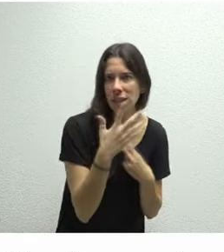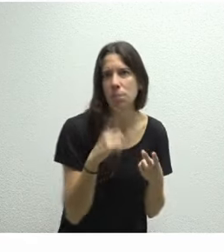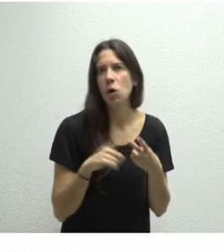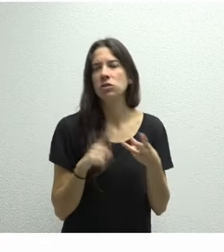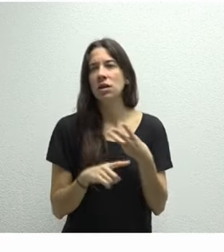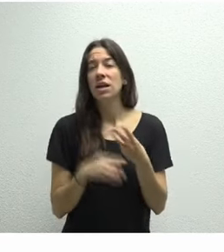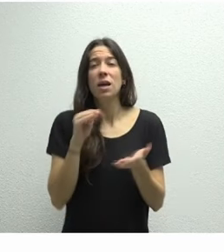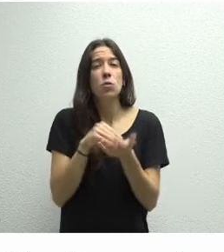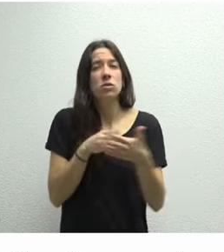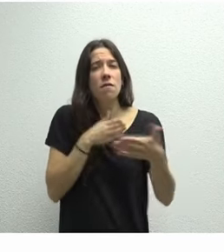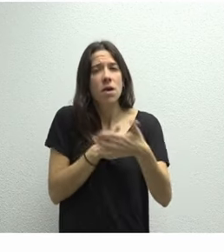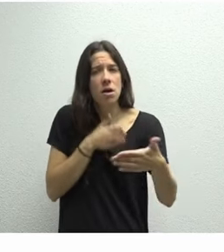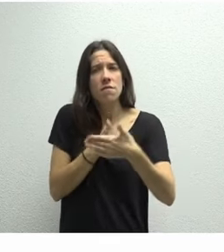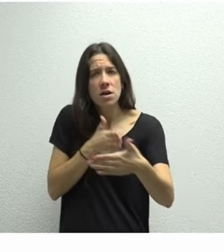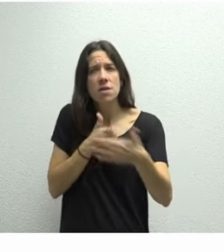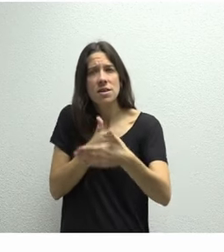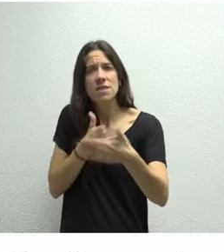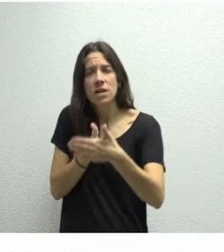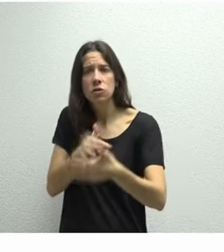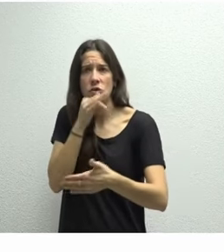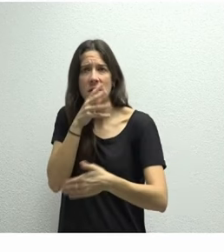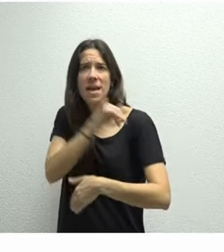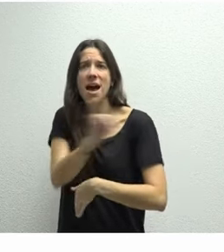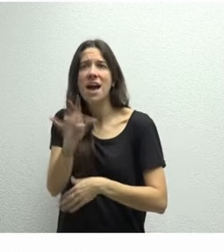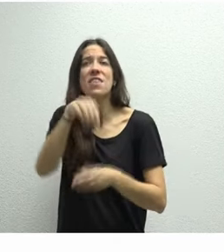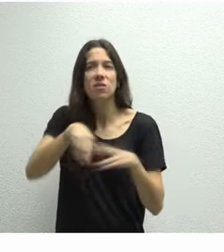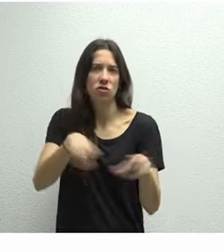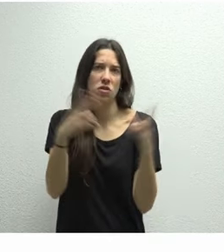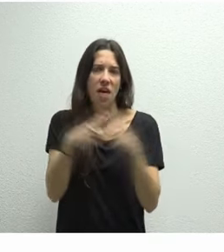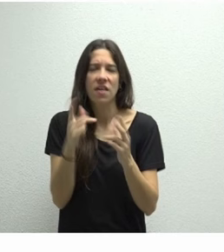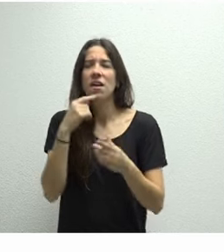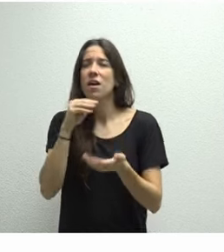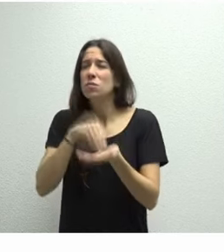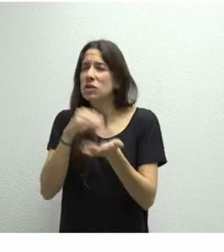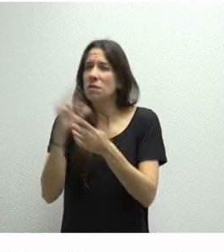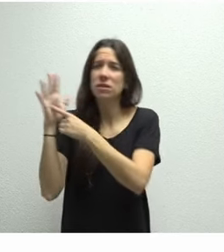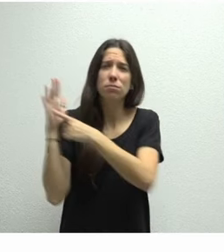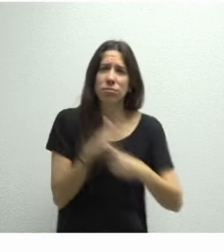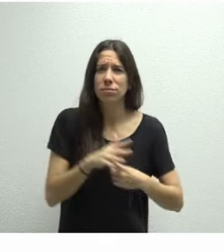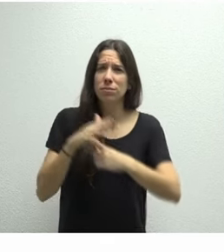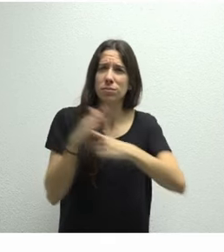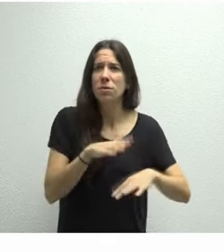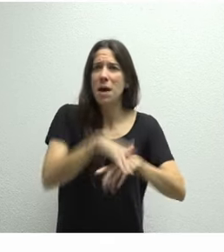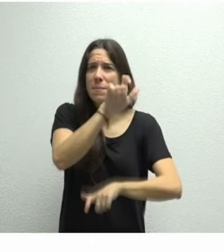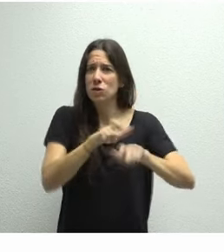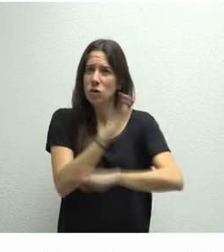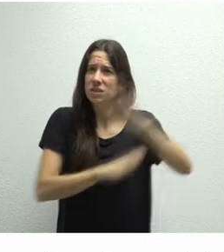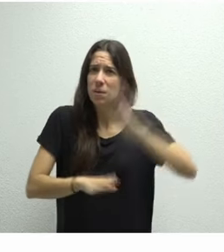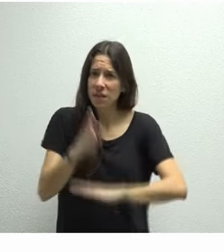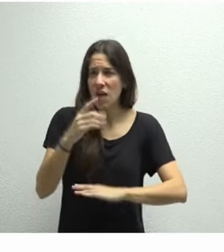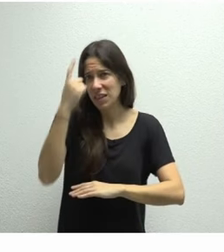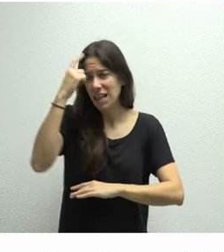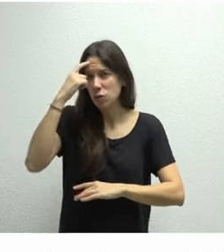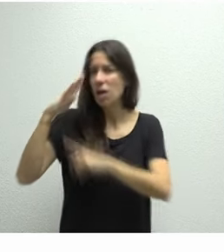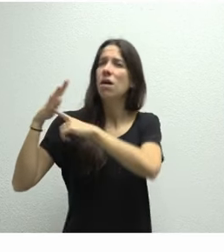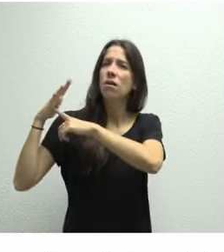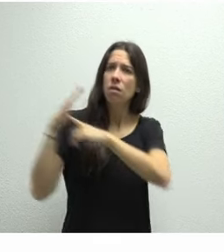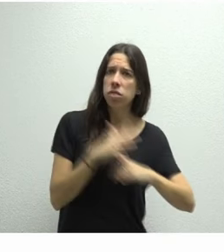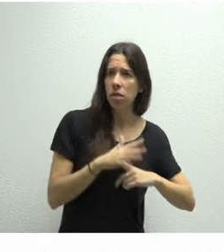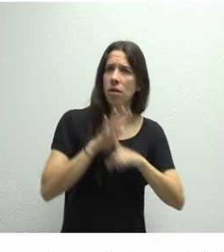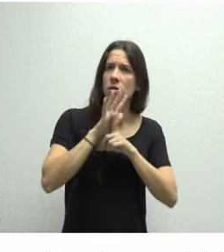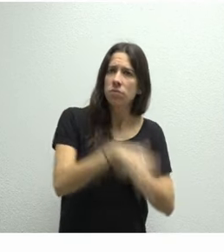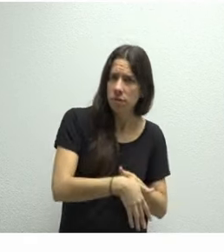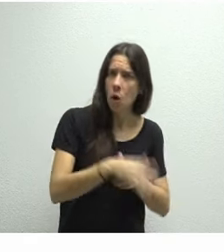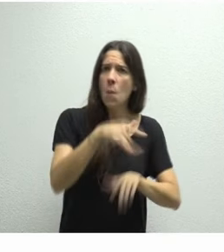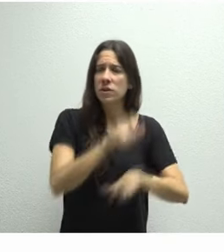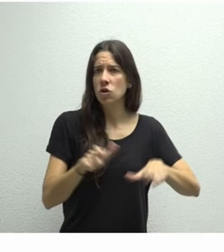barreras siguen creando todavía en nuestra sociedad tanta discriminación produce para las personas con discapacidad intelectual y afectadas por problemas